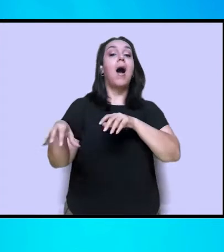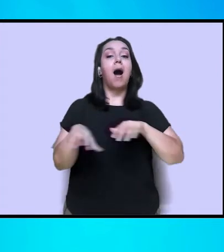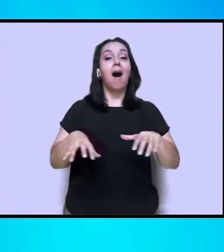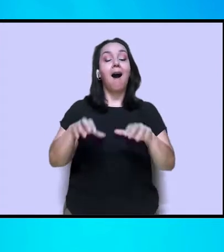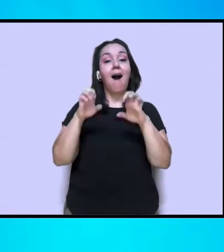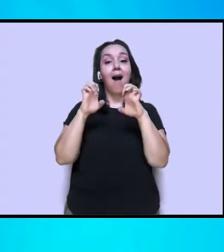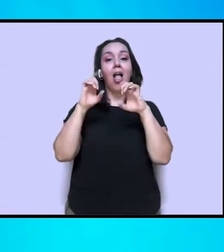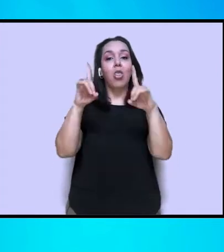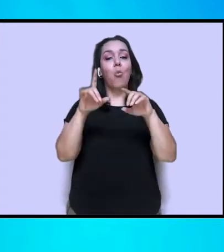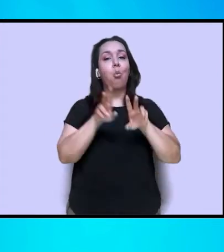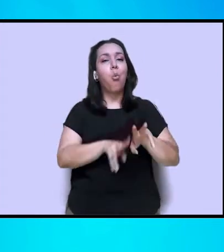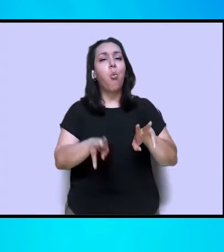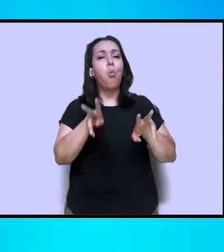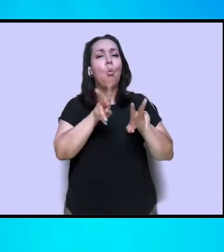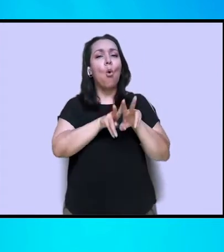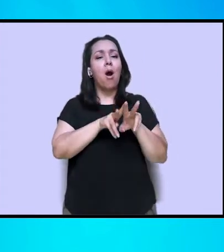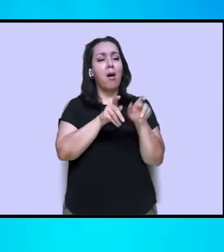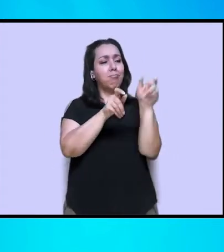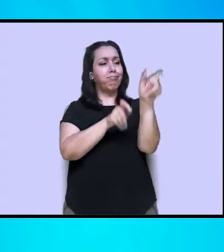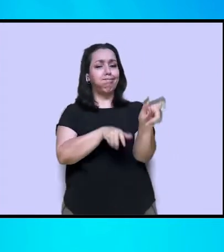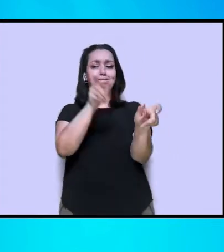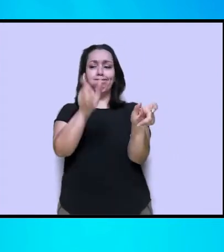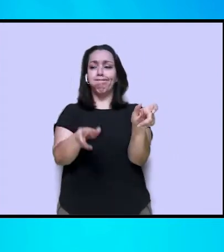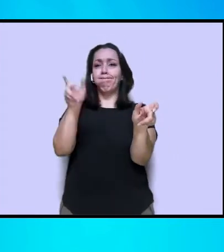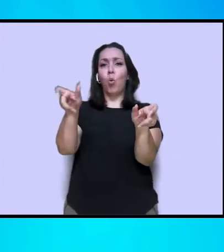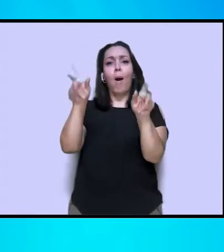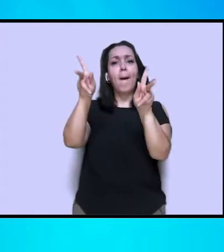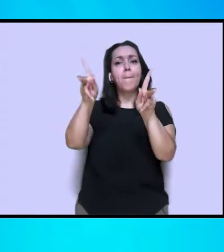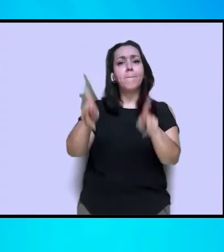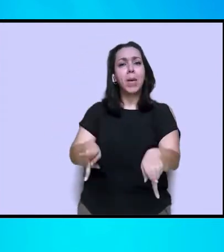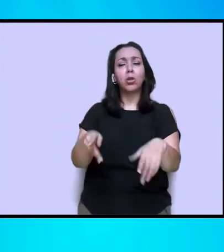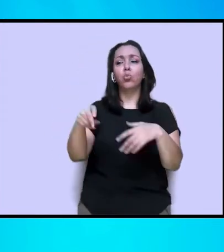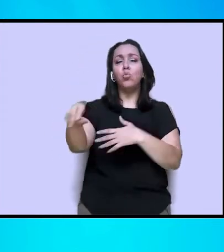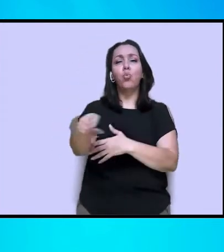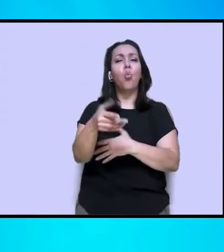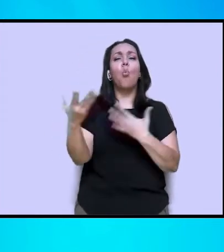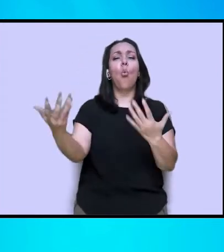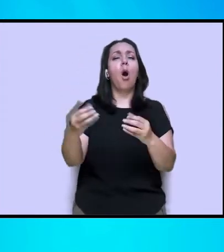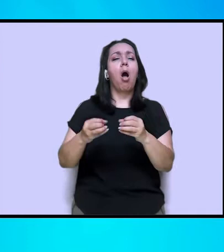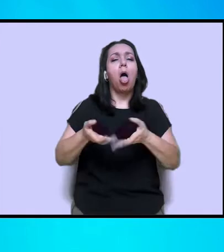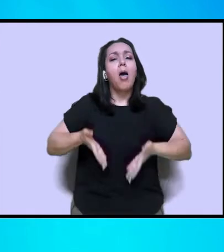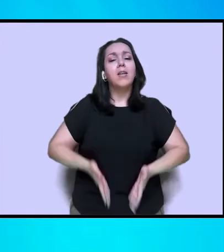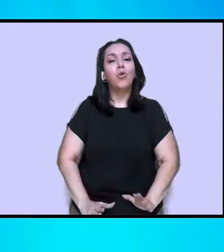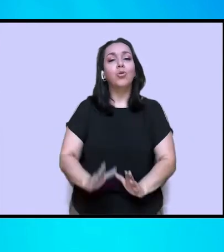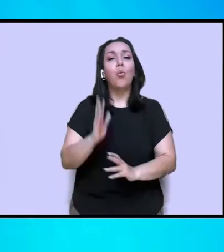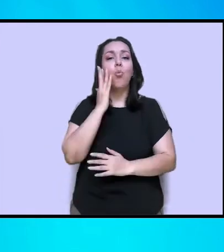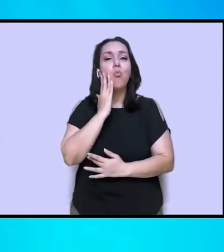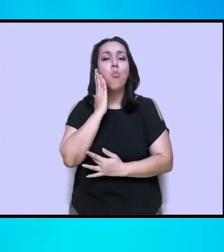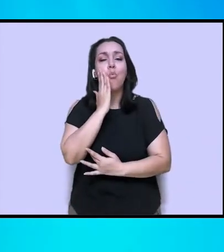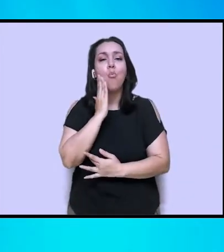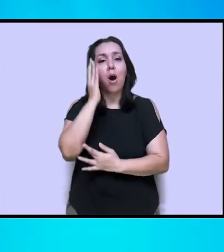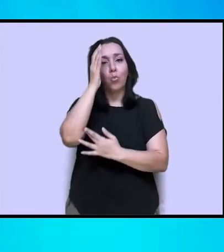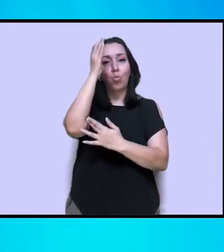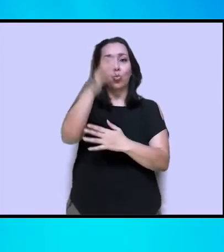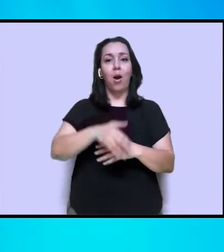podemos valorar a cada ser humano desde su origen, grupo étnico, racial y